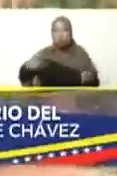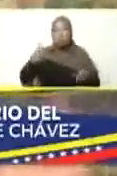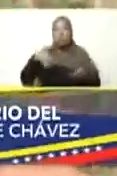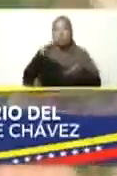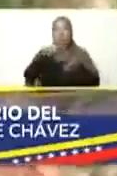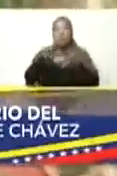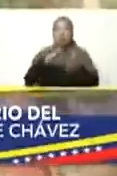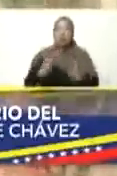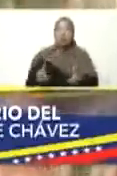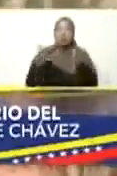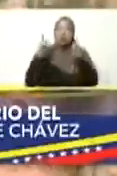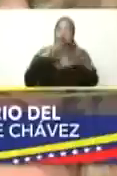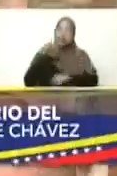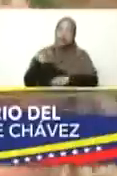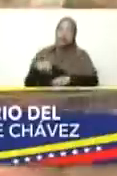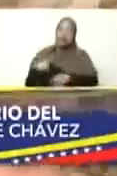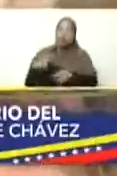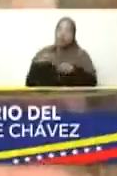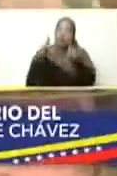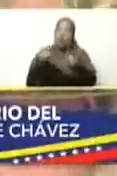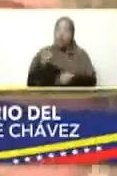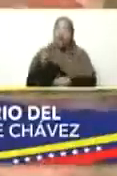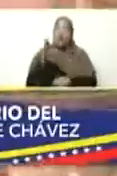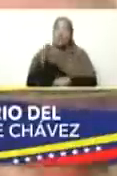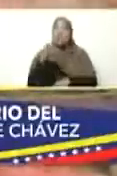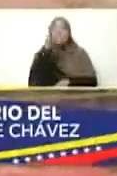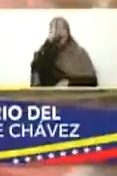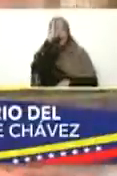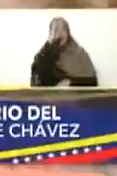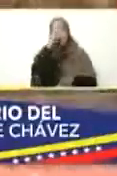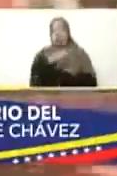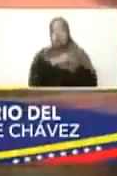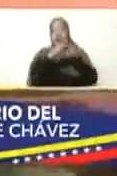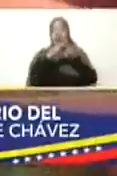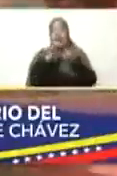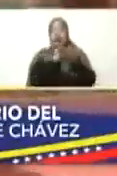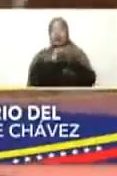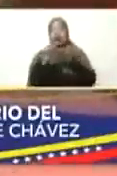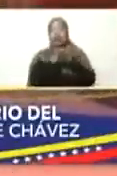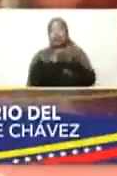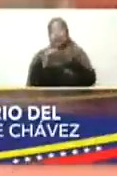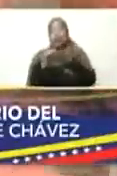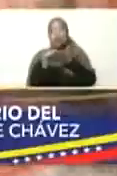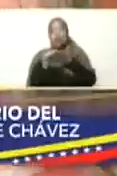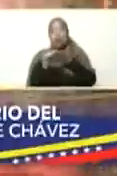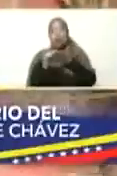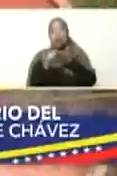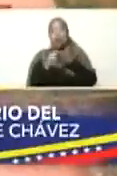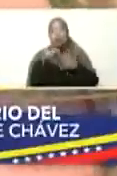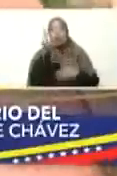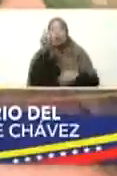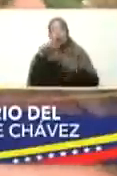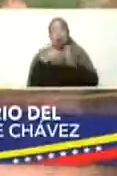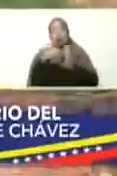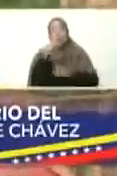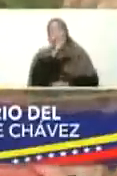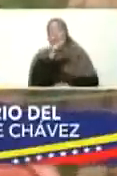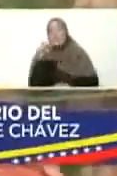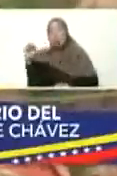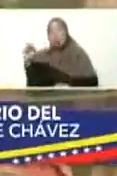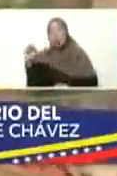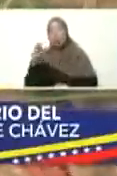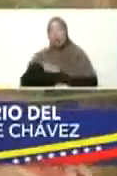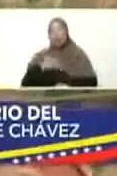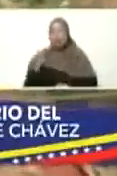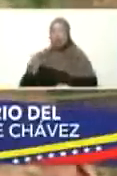Aprobada de una le vez. Le pagaremos los créditos y quedaremos bien. Bueno, estoy seguro de eso. Las 2.000 hectáreas van, ¿verdad? Y